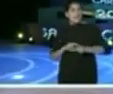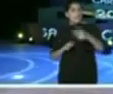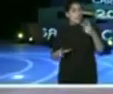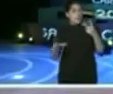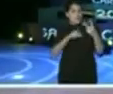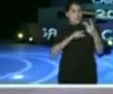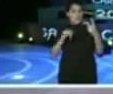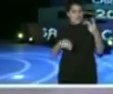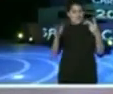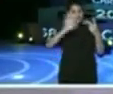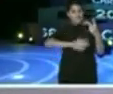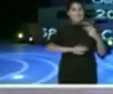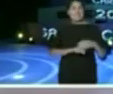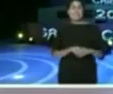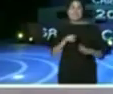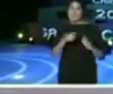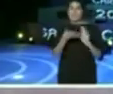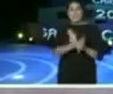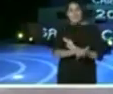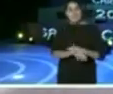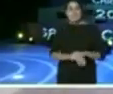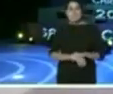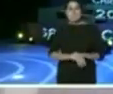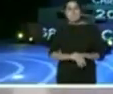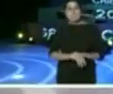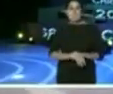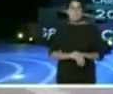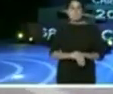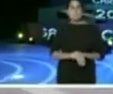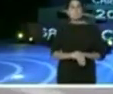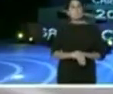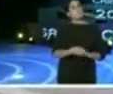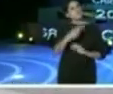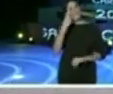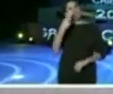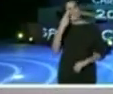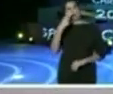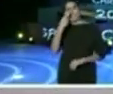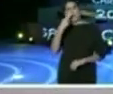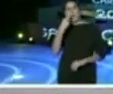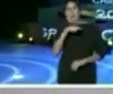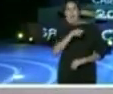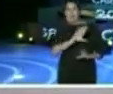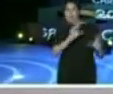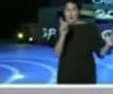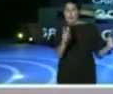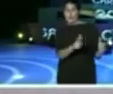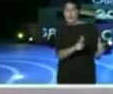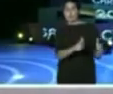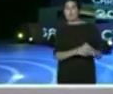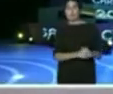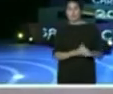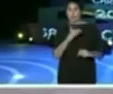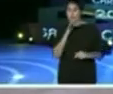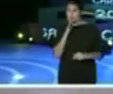noche. Y eso debe ser muy interesante para este colectivo. Reconfortante, un tercer premio. Y todavía no hemos terminado,